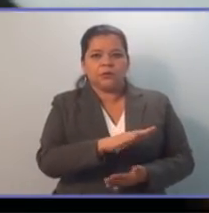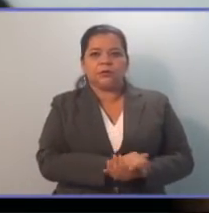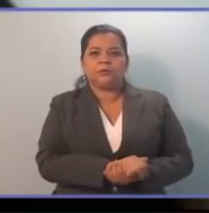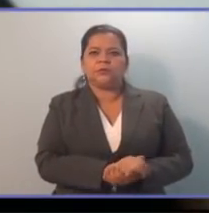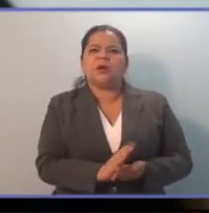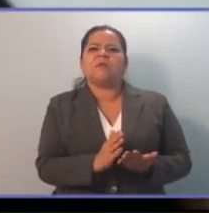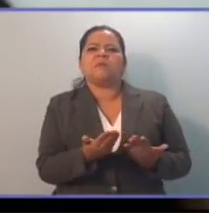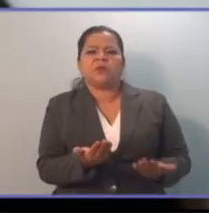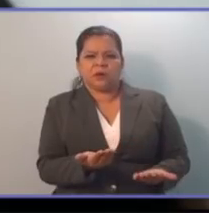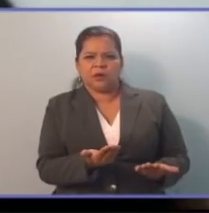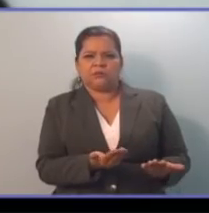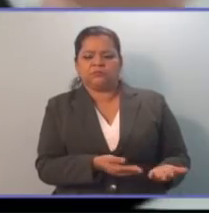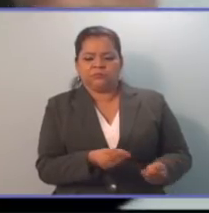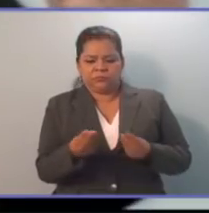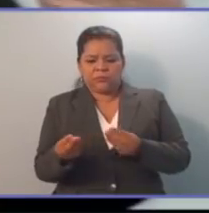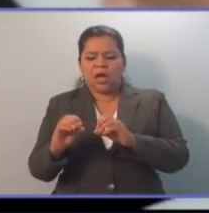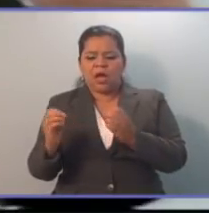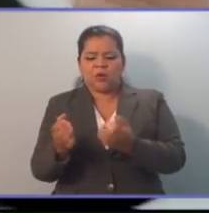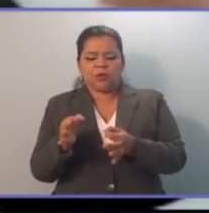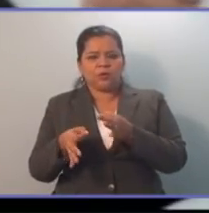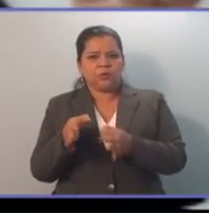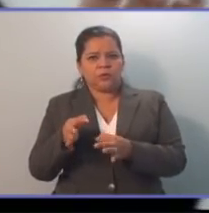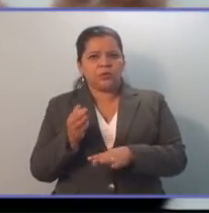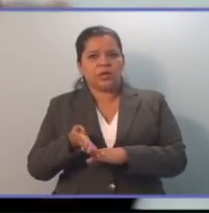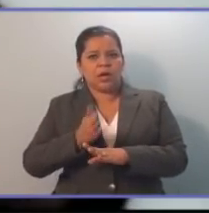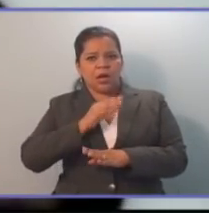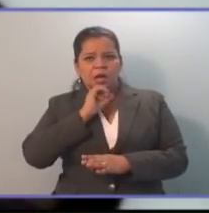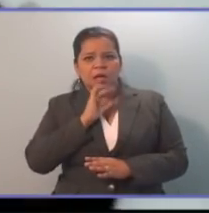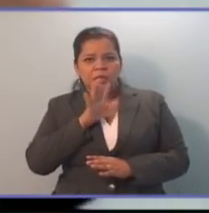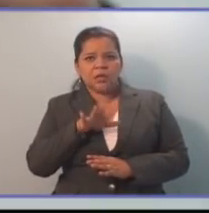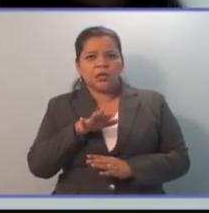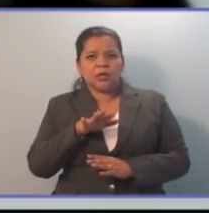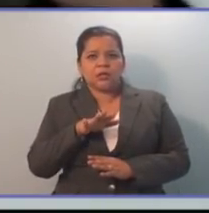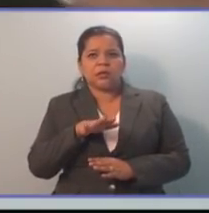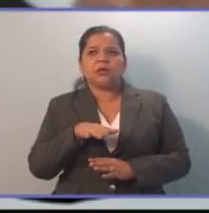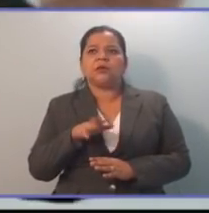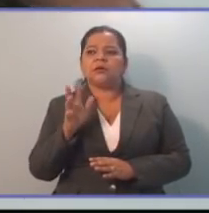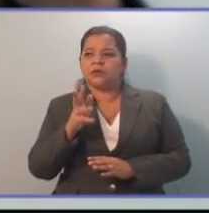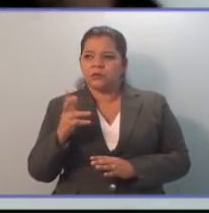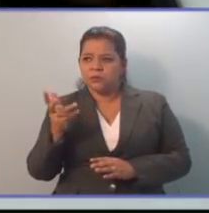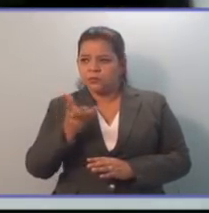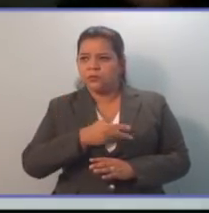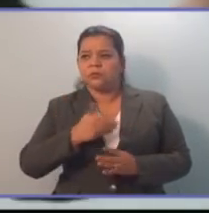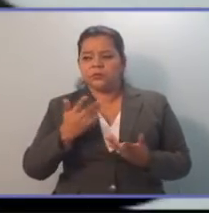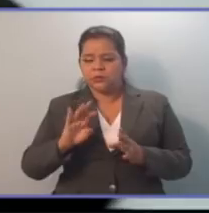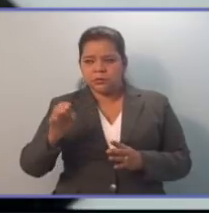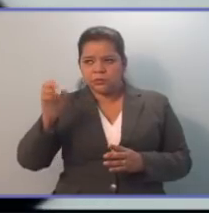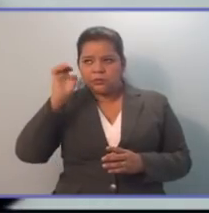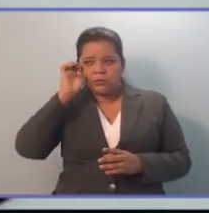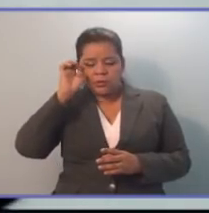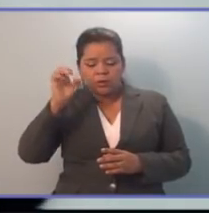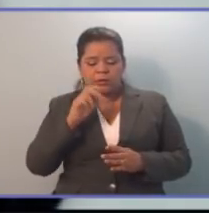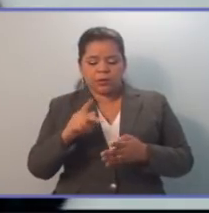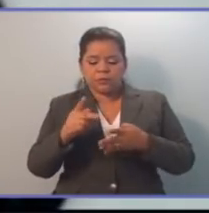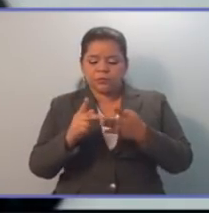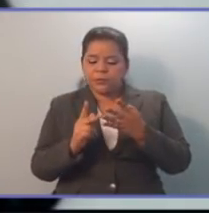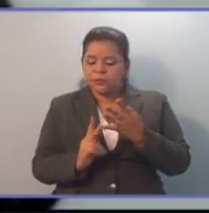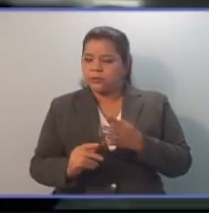al órgano judicial? Ahí donde yo hablaba al inicio de irnos a la ética y a principios y